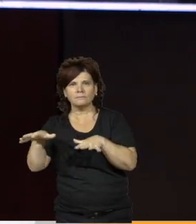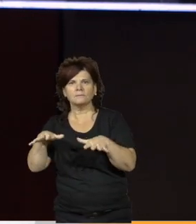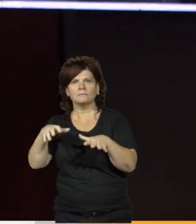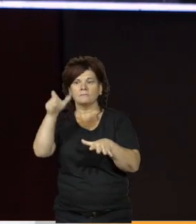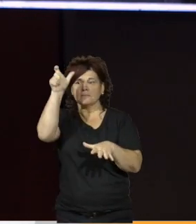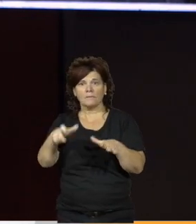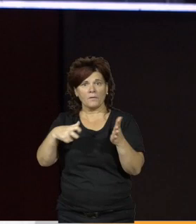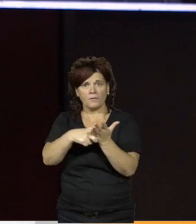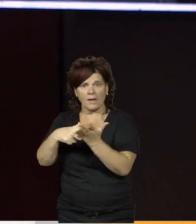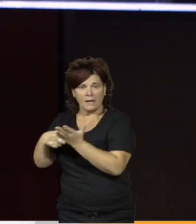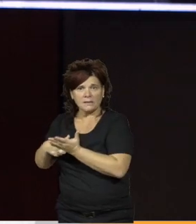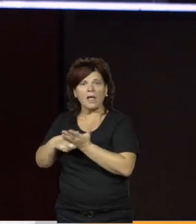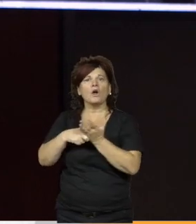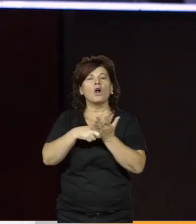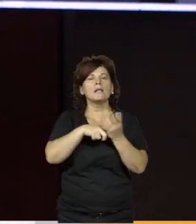fiscalizadores,